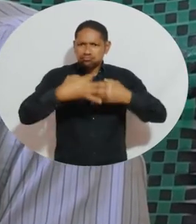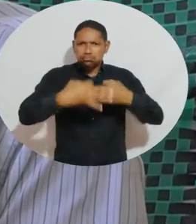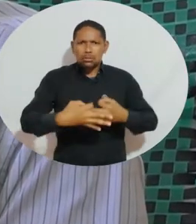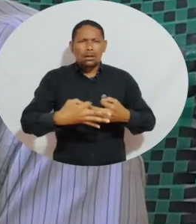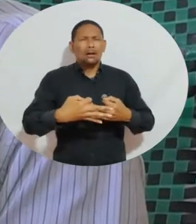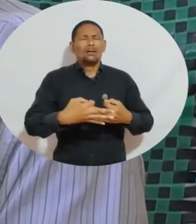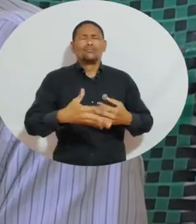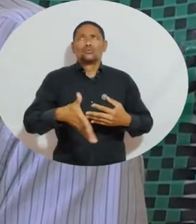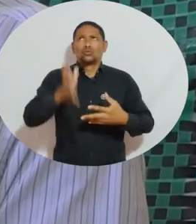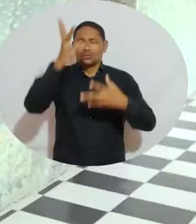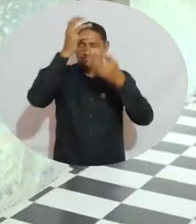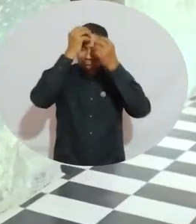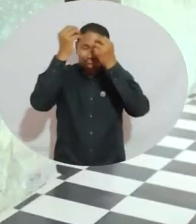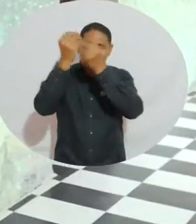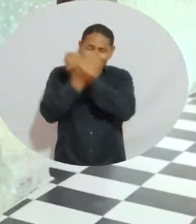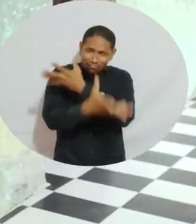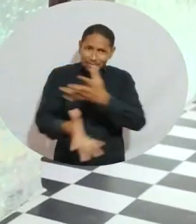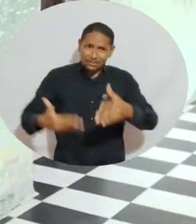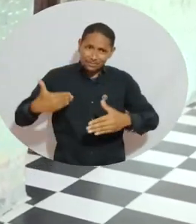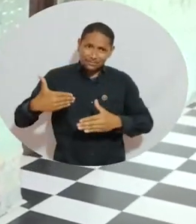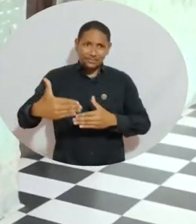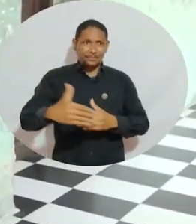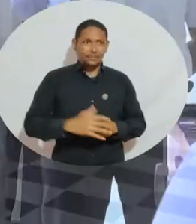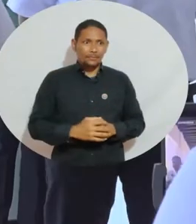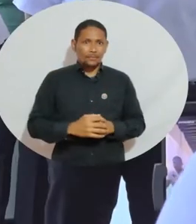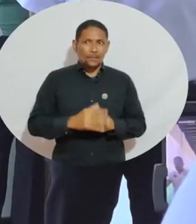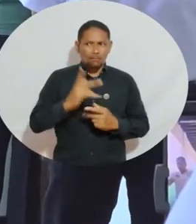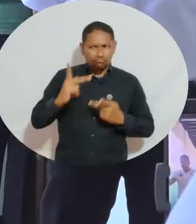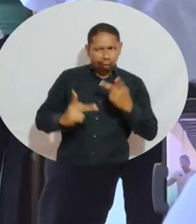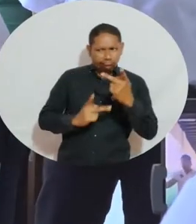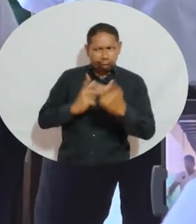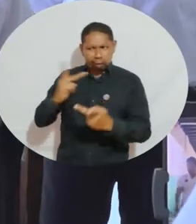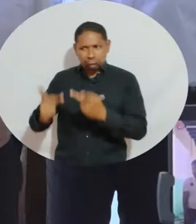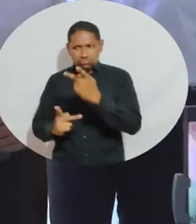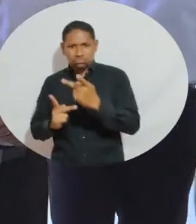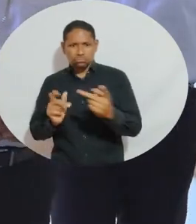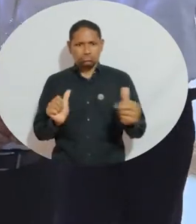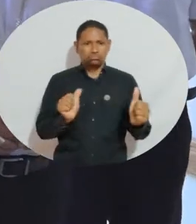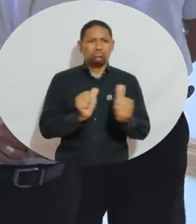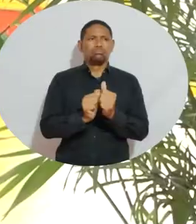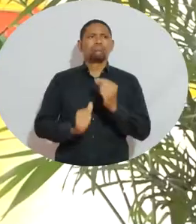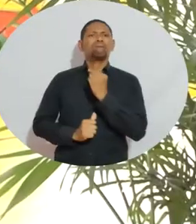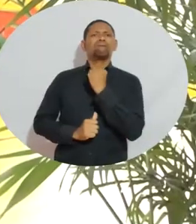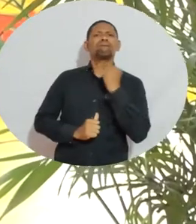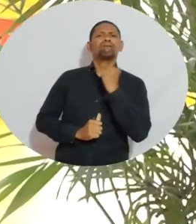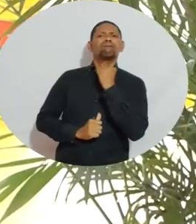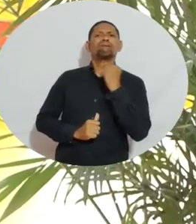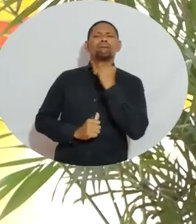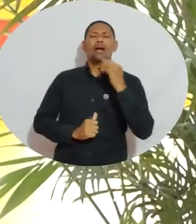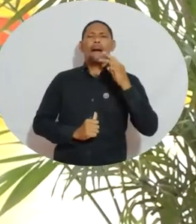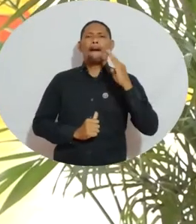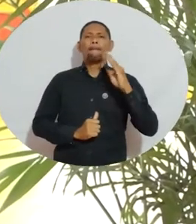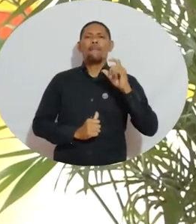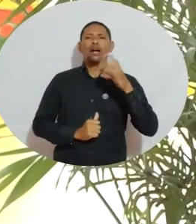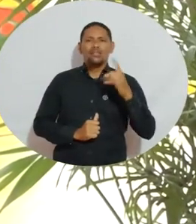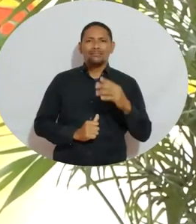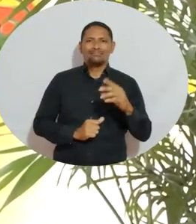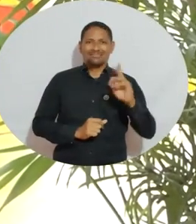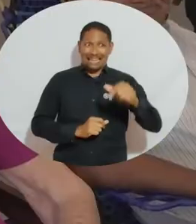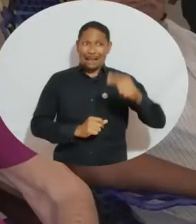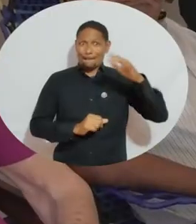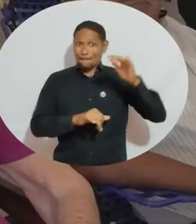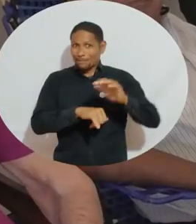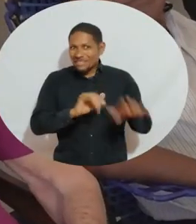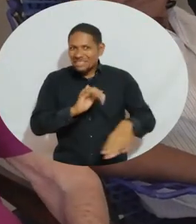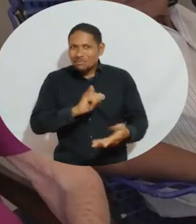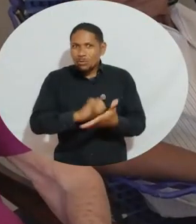la bendición del Señor por el asilo. La visita se realizó en compañía del Monseñor José Mario Bashi Tres Palacios, obispo de la